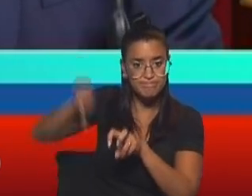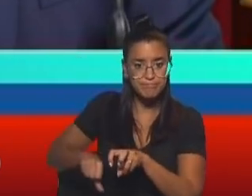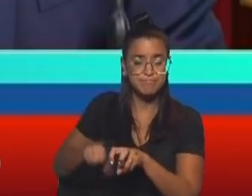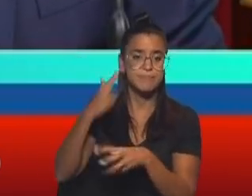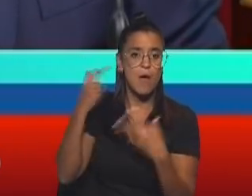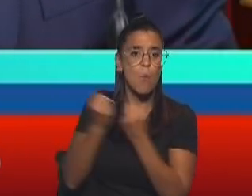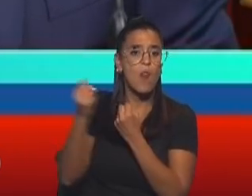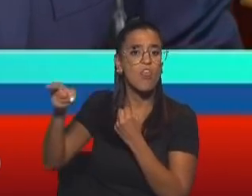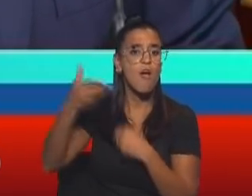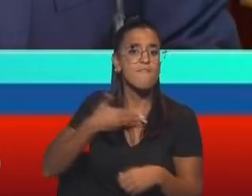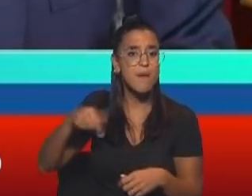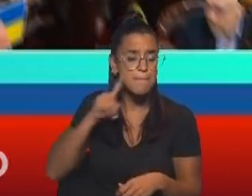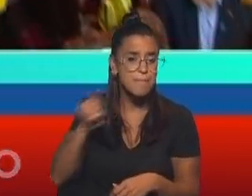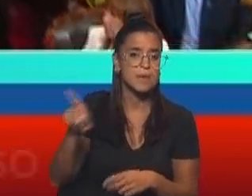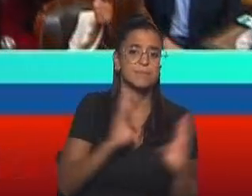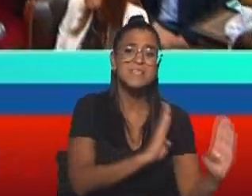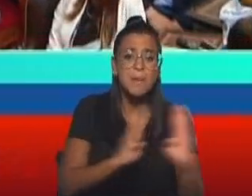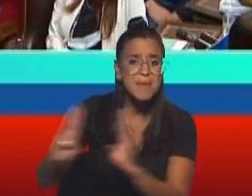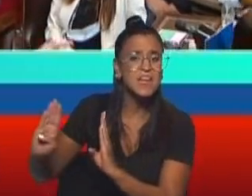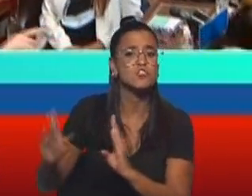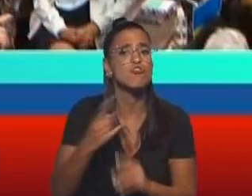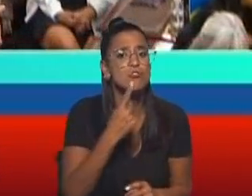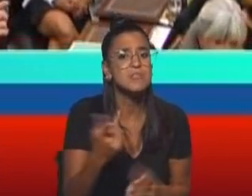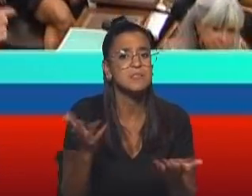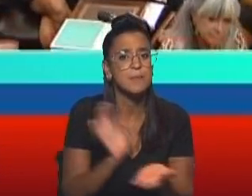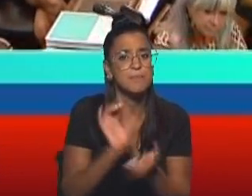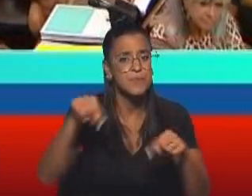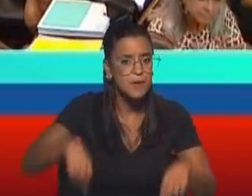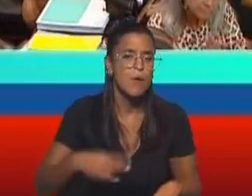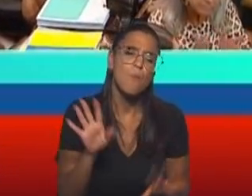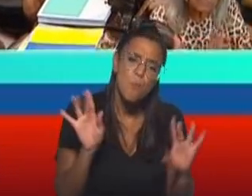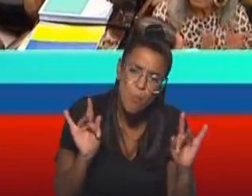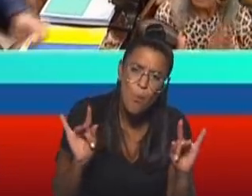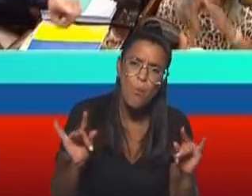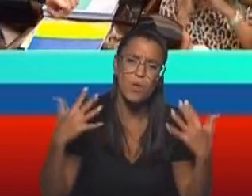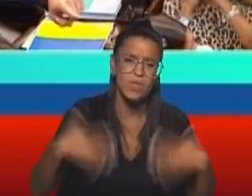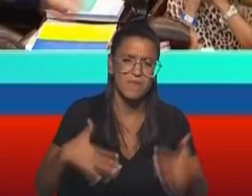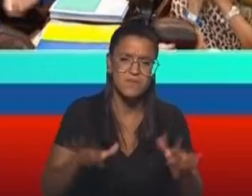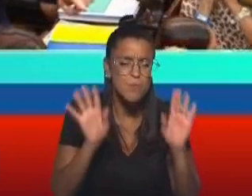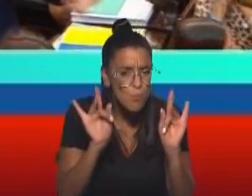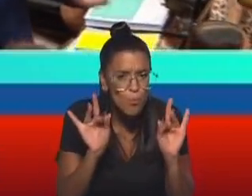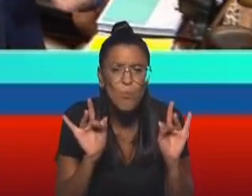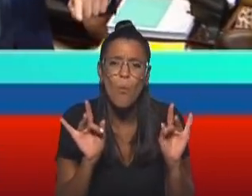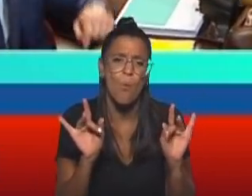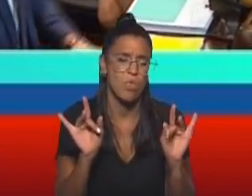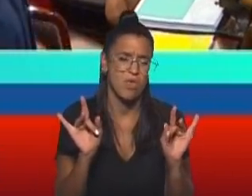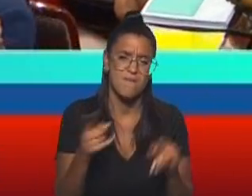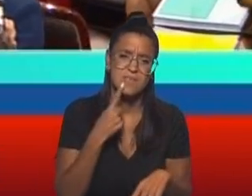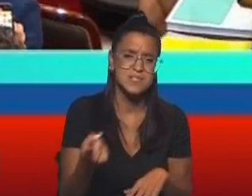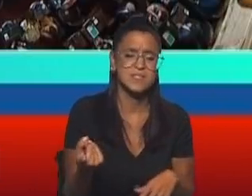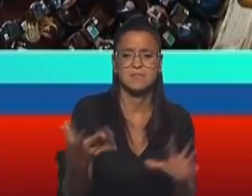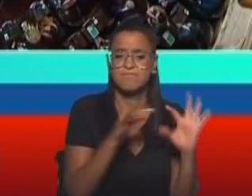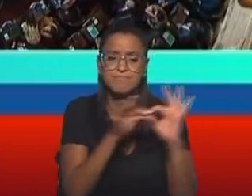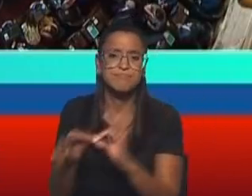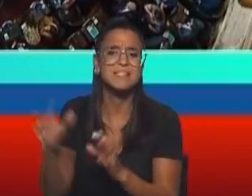acordado con el FMI. Una segmentación de la que igual hay que decir que va a ser muy difícil de hacer, atada a salarios. Ahí estoy